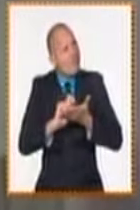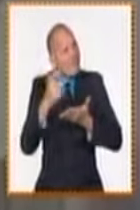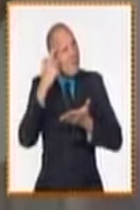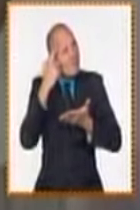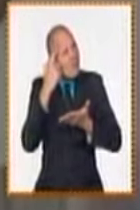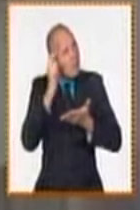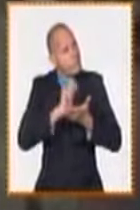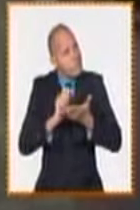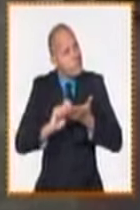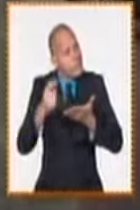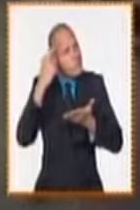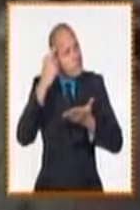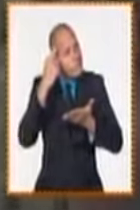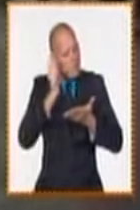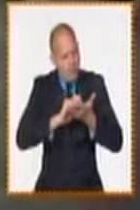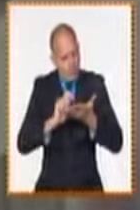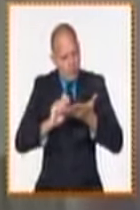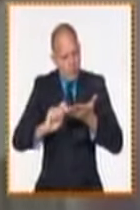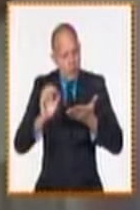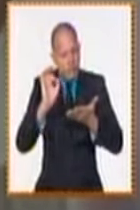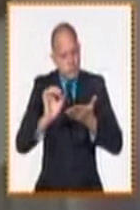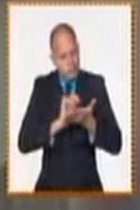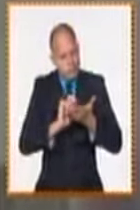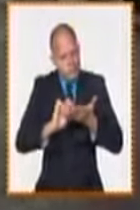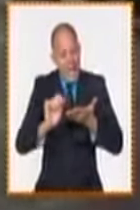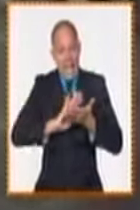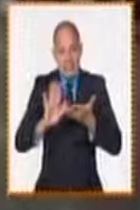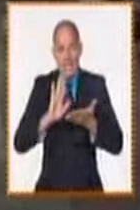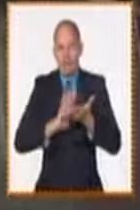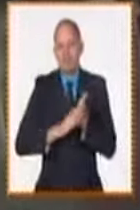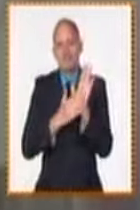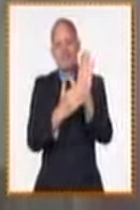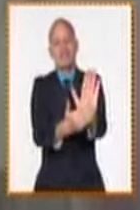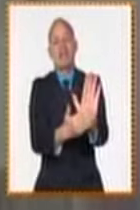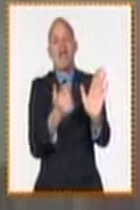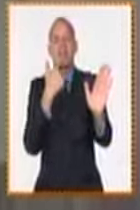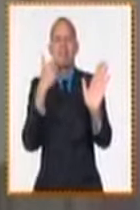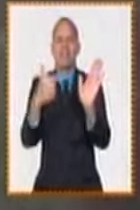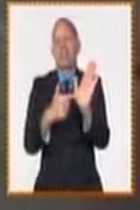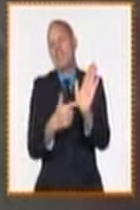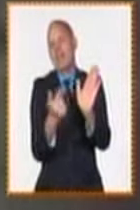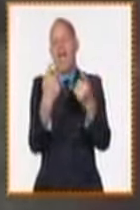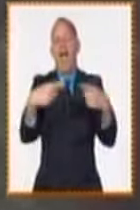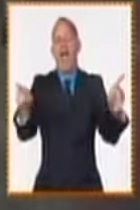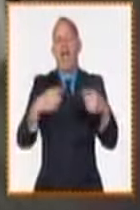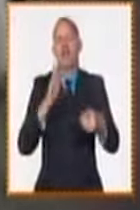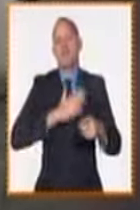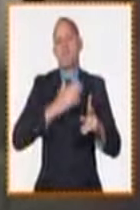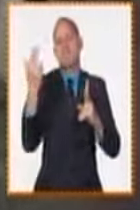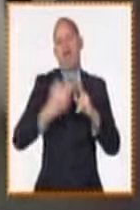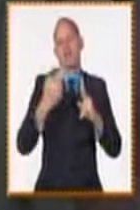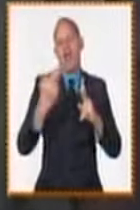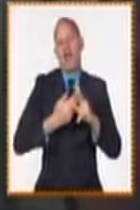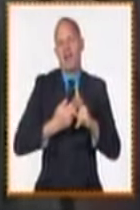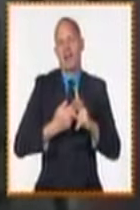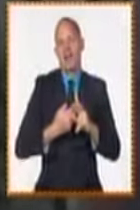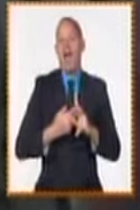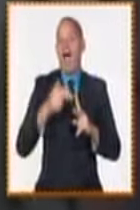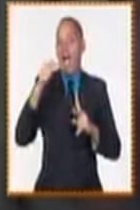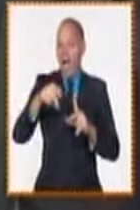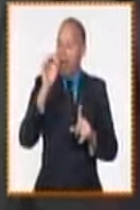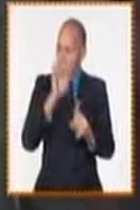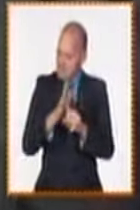es parte esencial de Bayamo, y Bayamo se da a Cuba, porque los